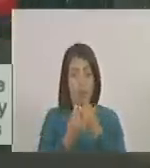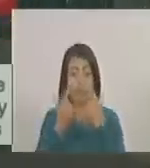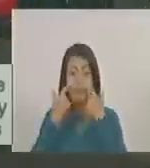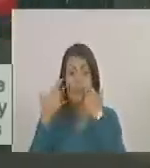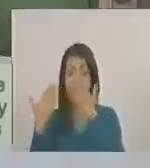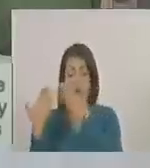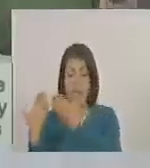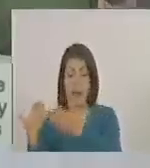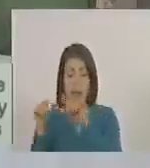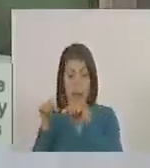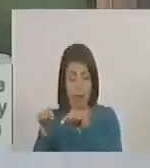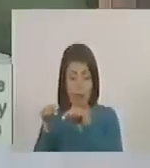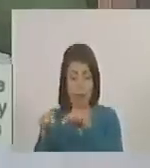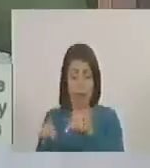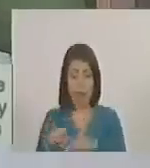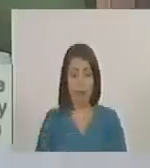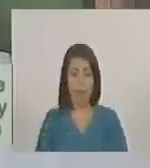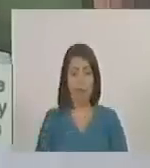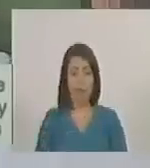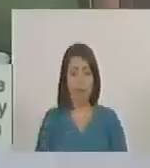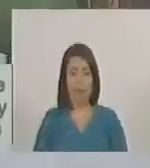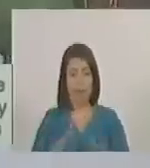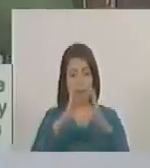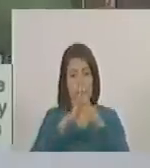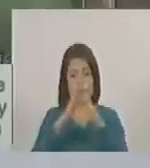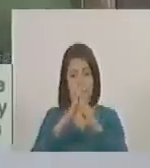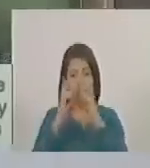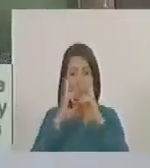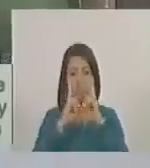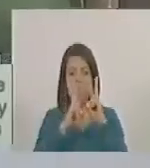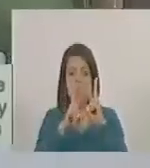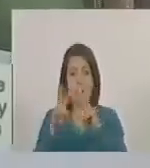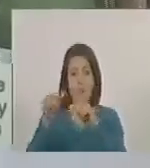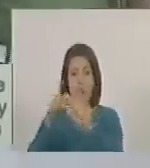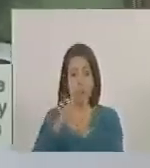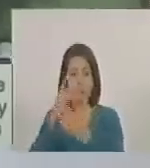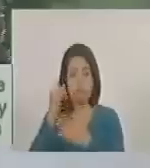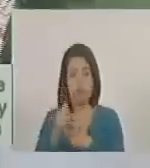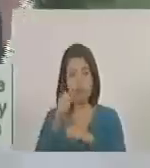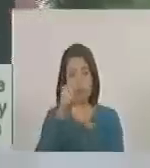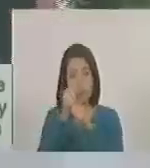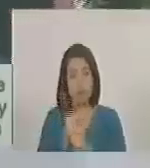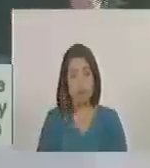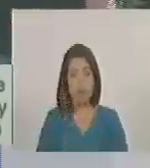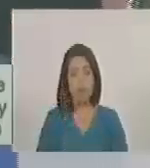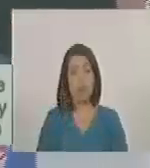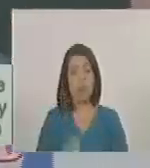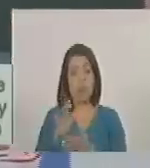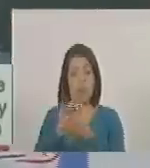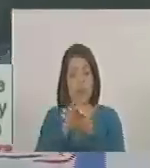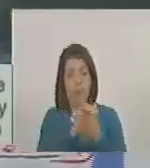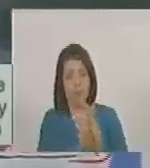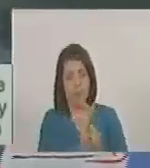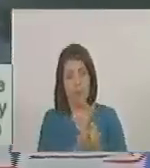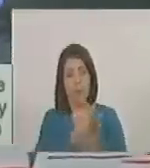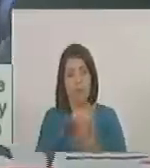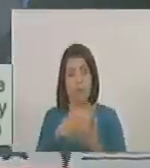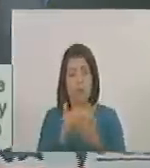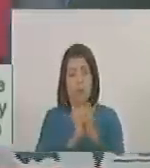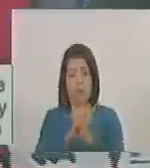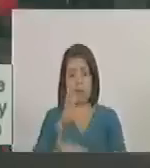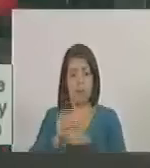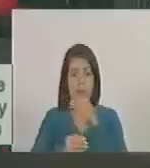se encuentran en sus casas expectantes de este proyecto. Mis queridos compatriotas,